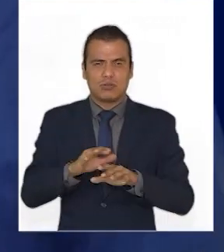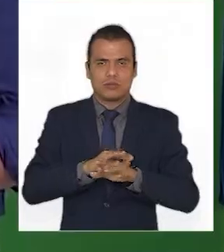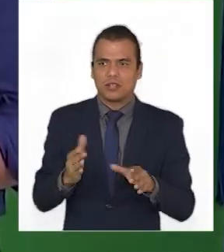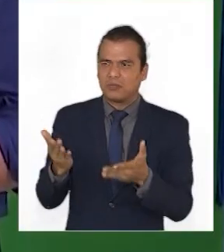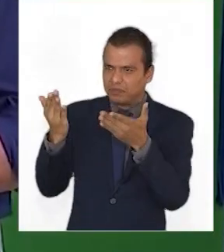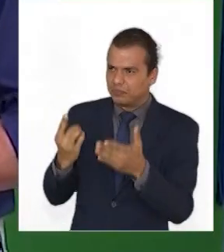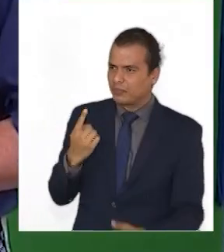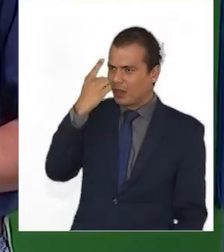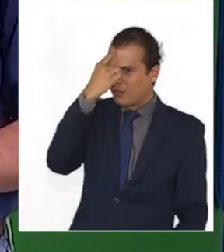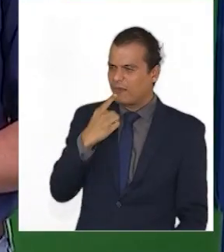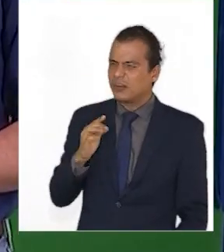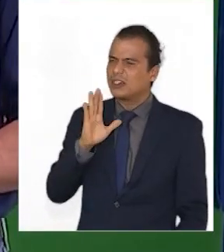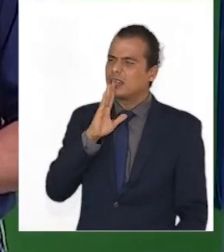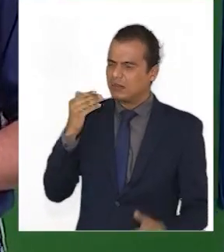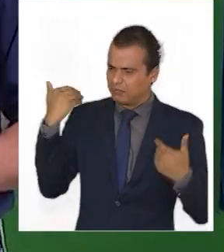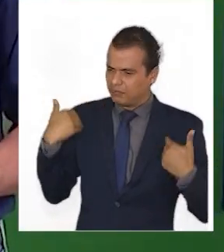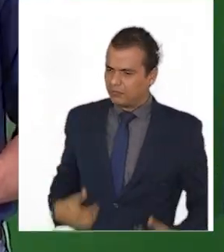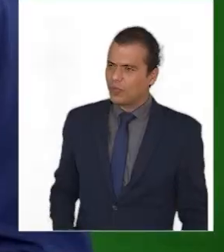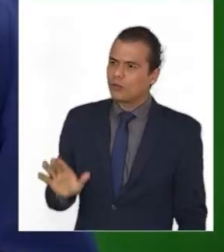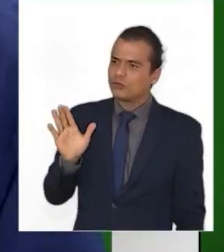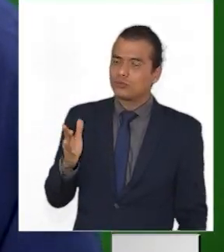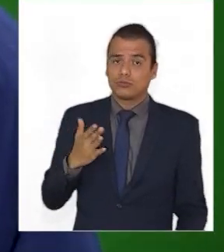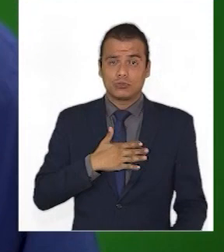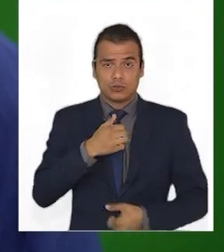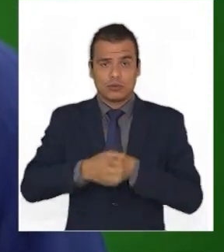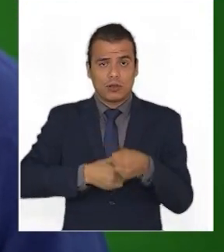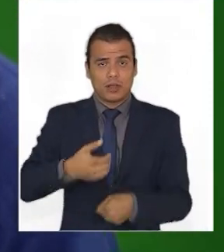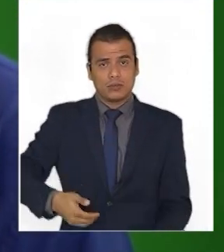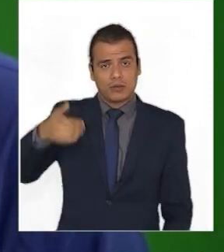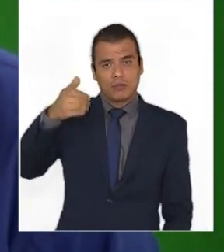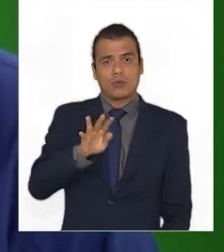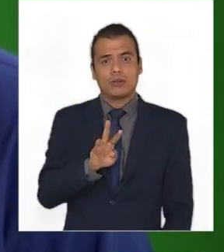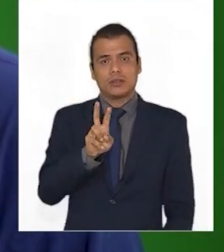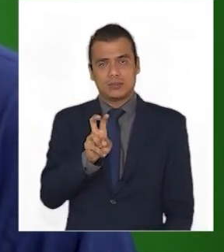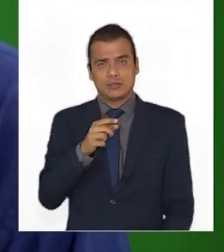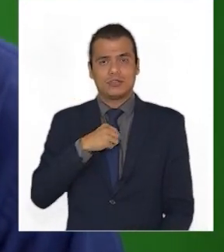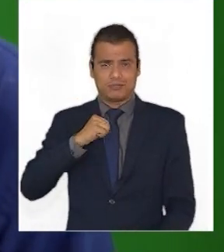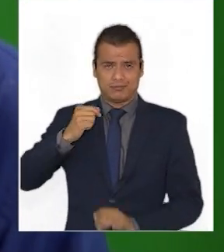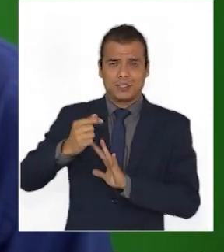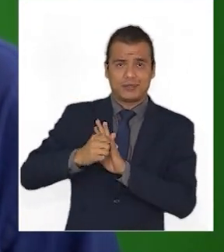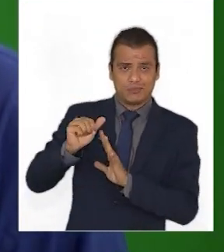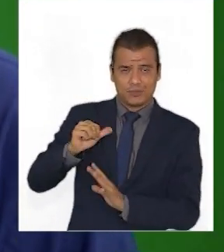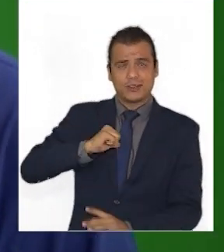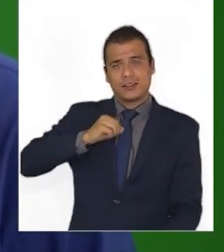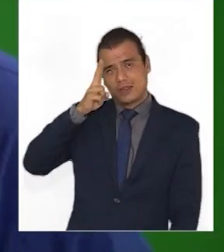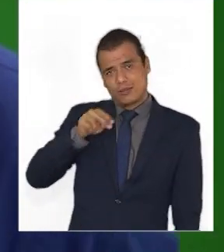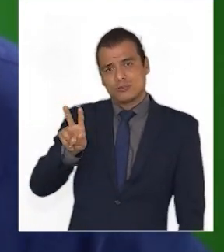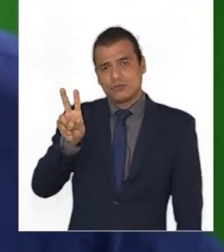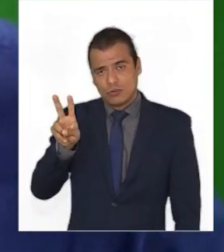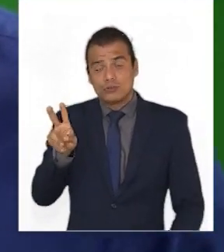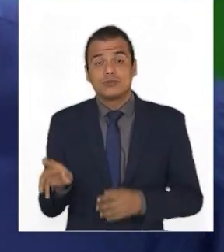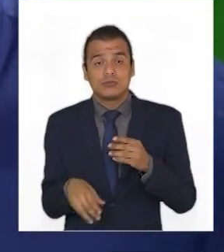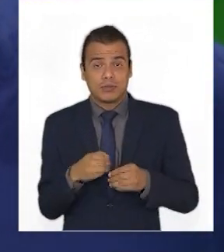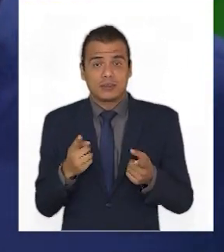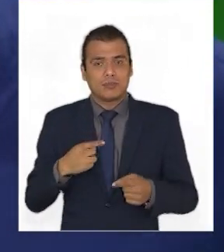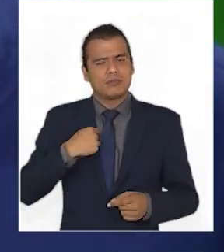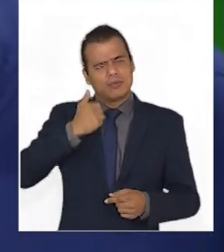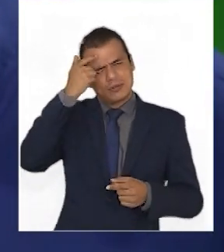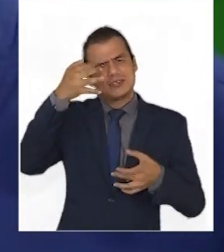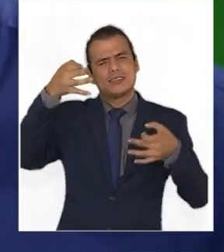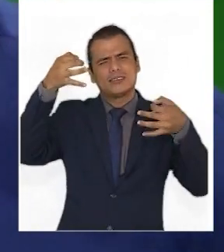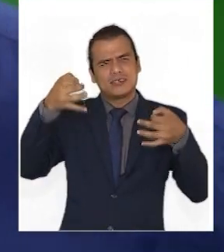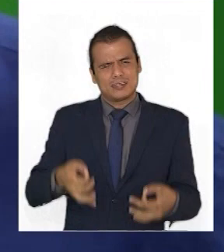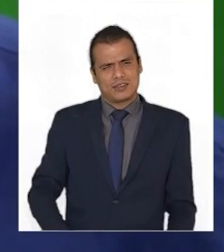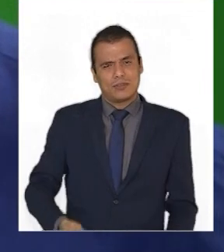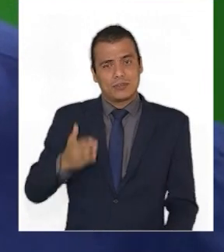de factibilidad. ¿Quién es Alejandro Eder? Alejandro Eder es un caleño de 47 años, soy esposo, soy padre de familia y soy